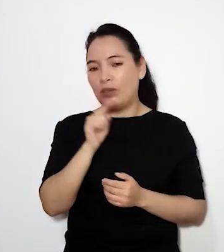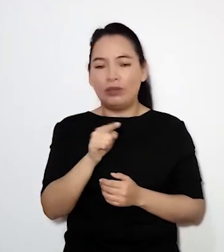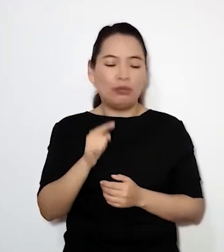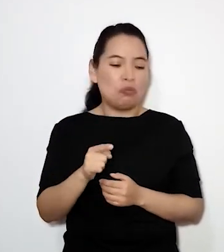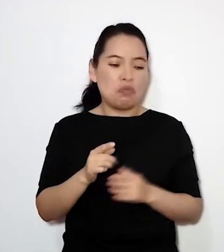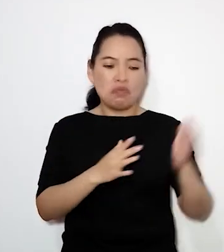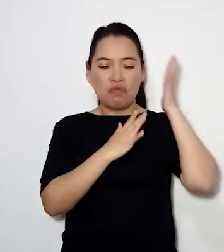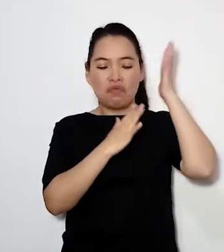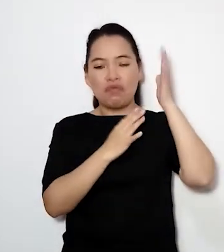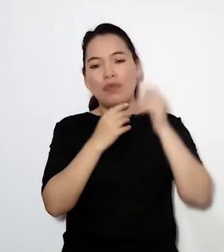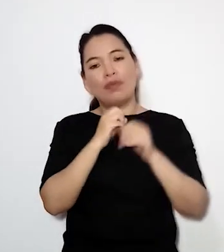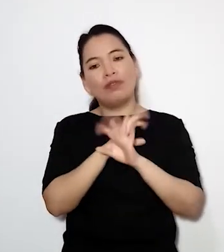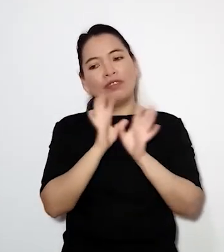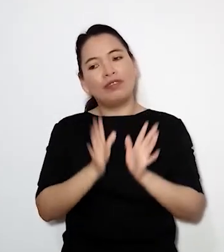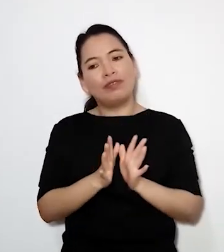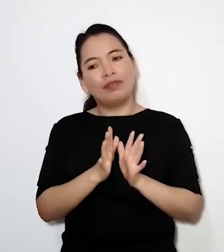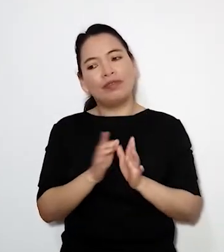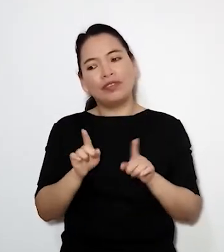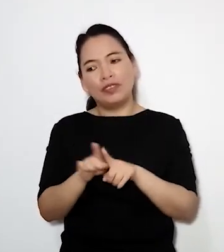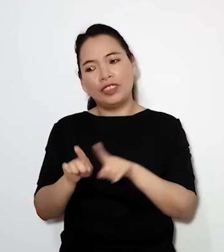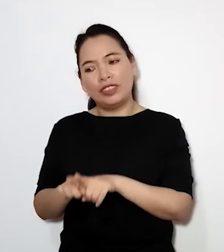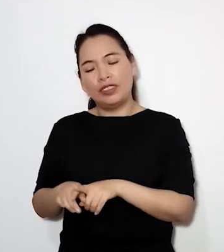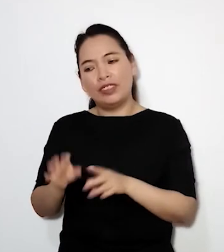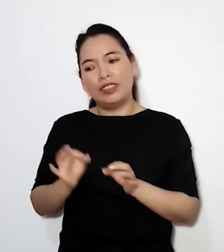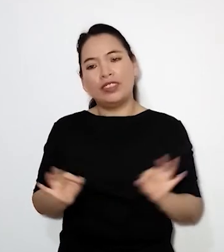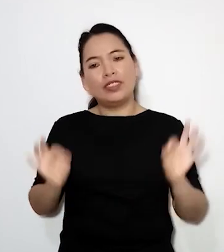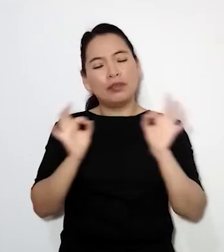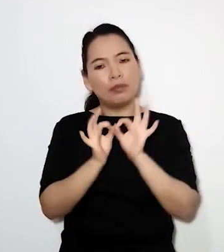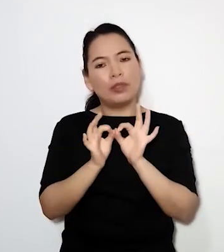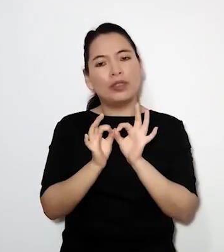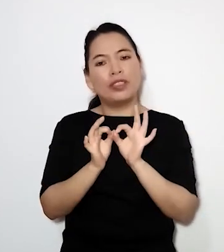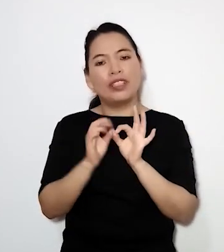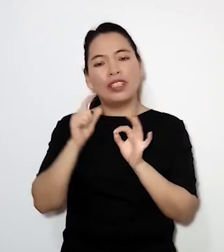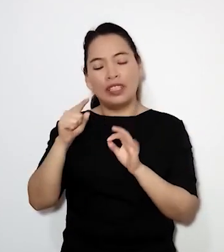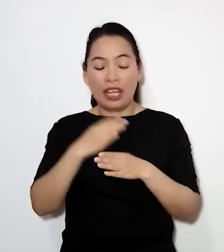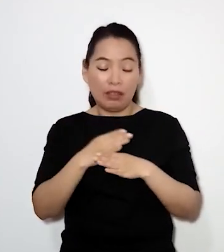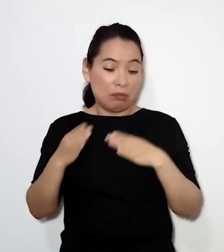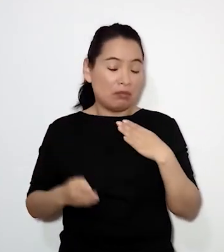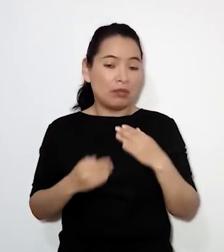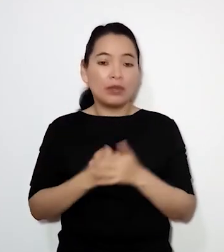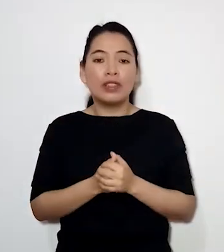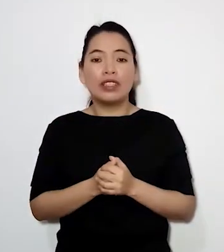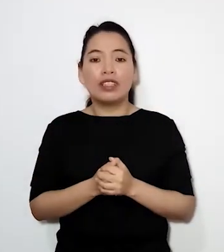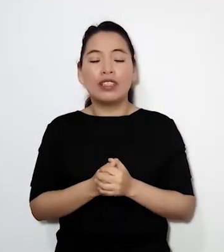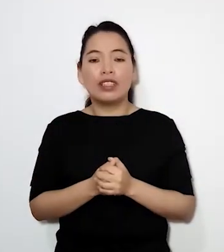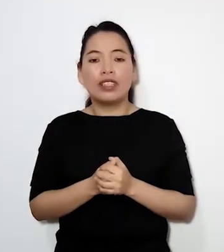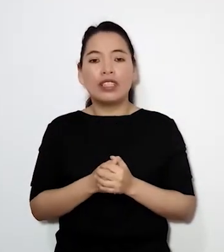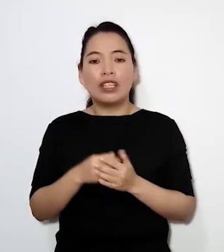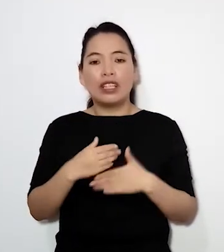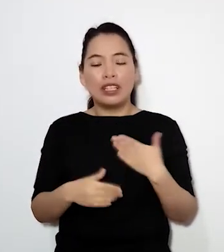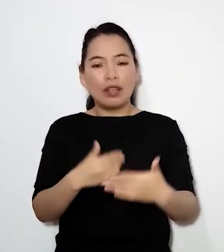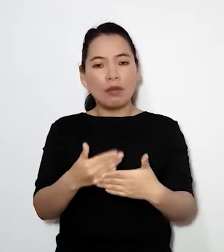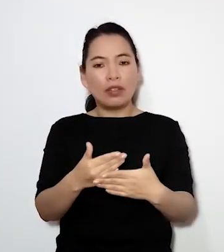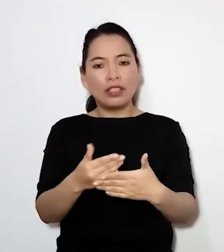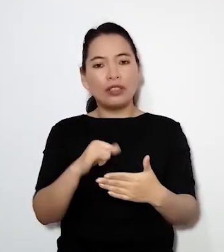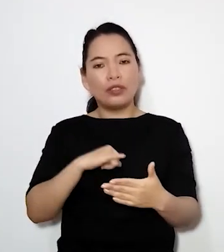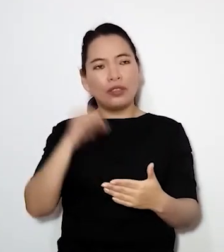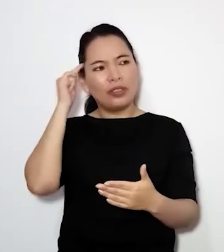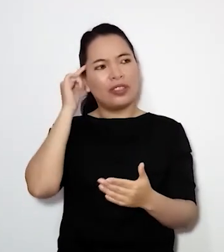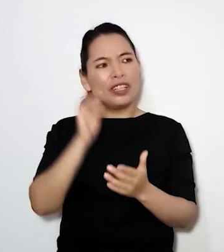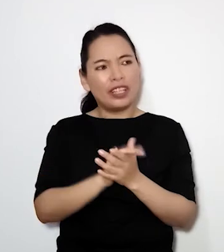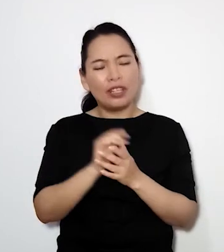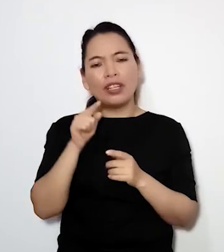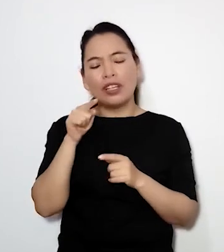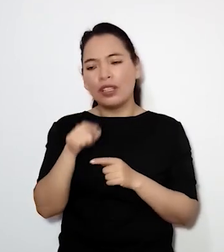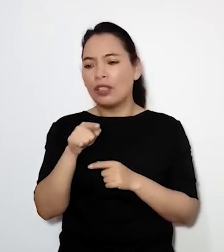queda excelente para ir concluyendo este proceso. Yo creo que has hecho una reflexión sobre el valor de la